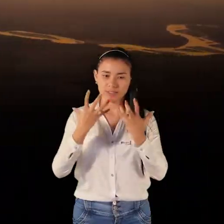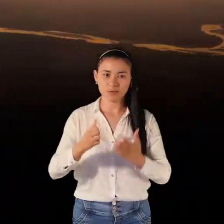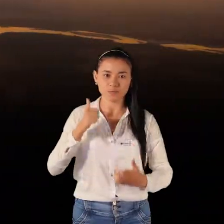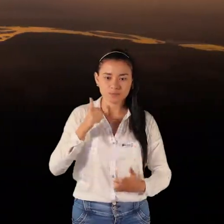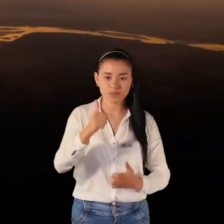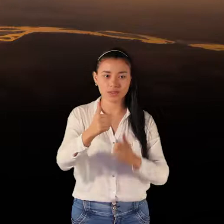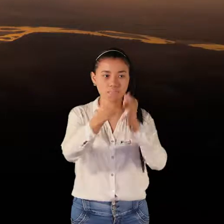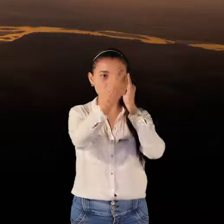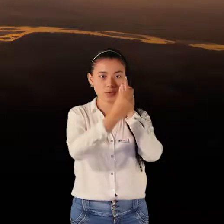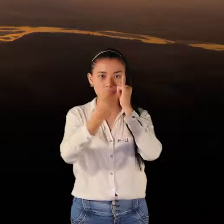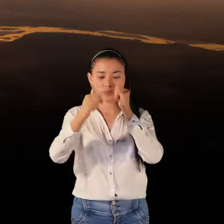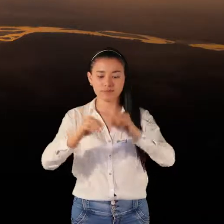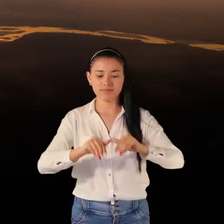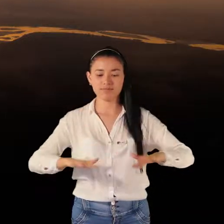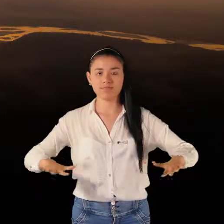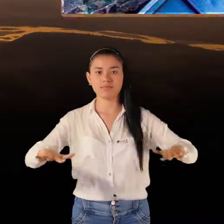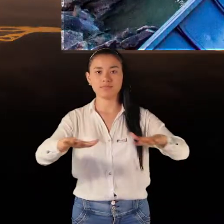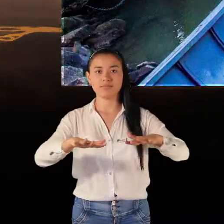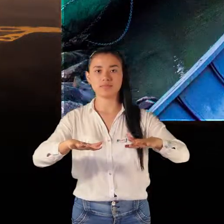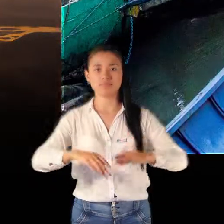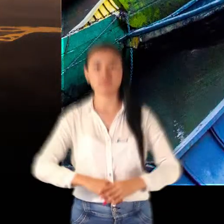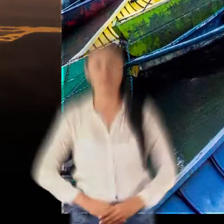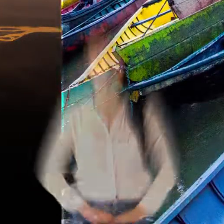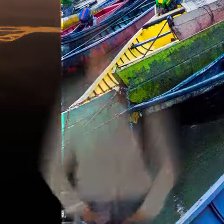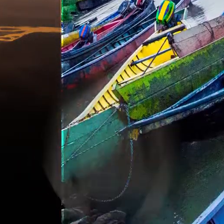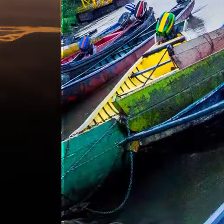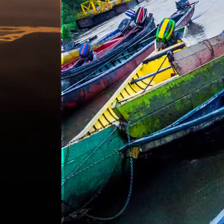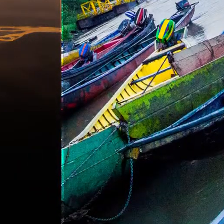Sustentabilidad económica y del territorio.